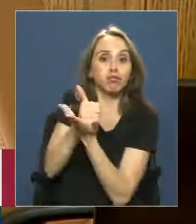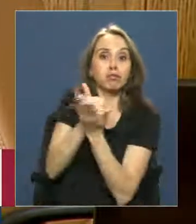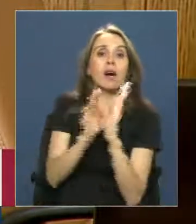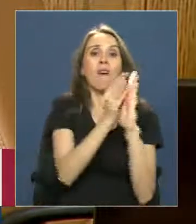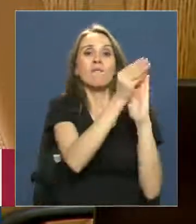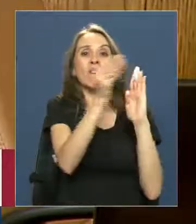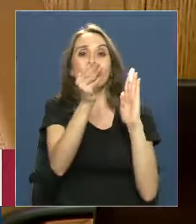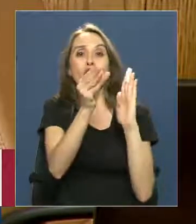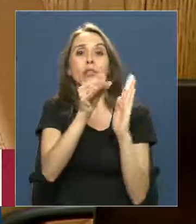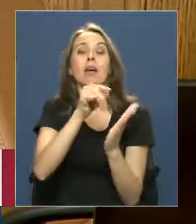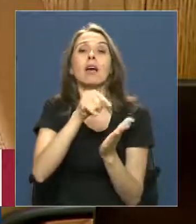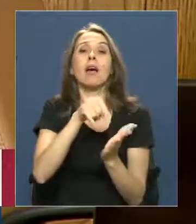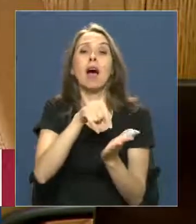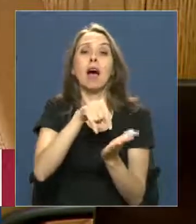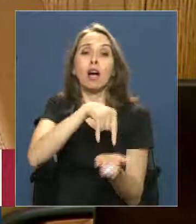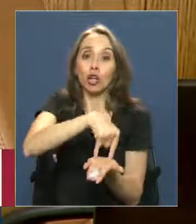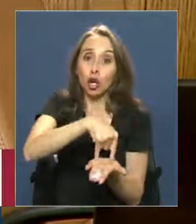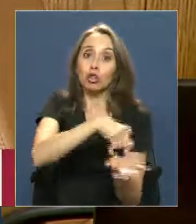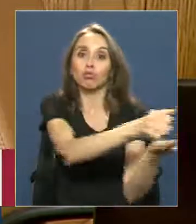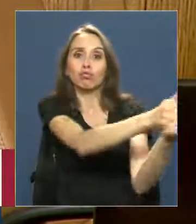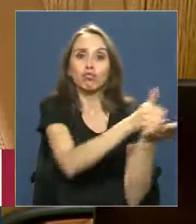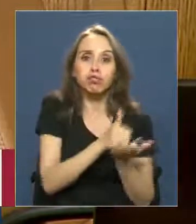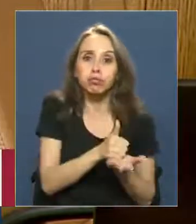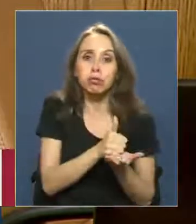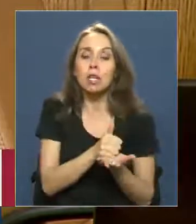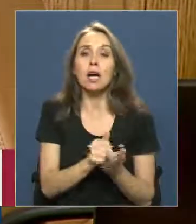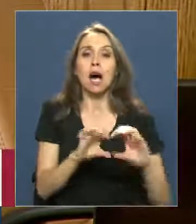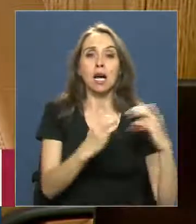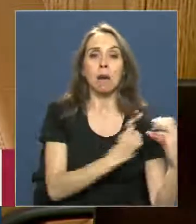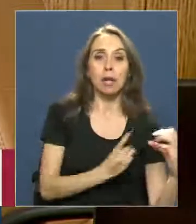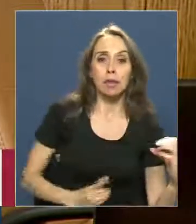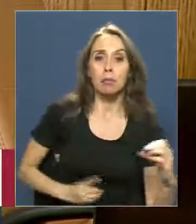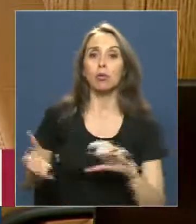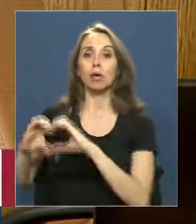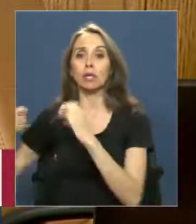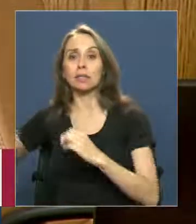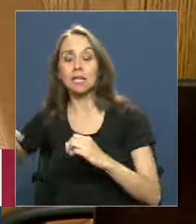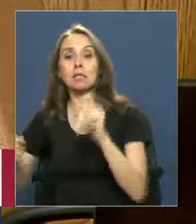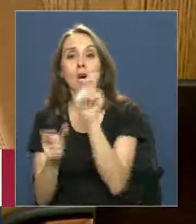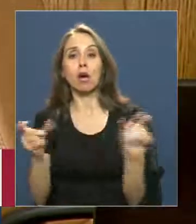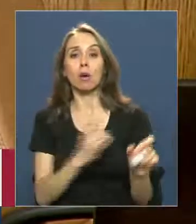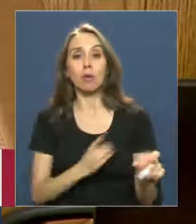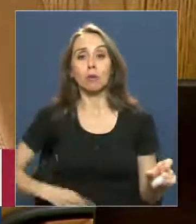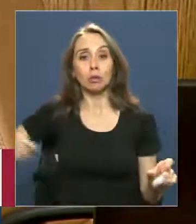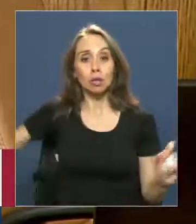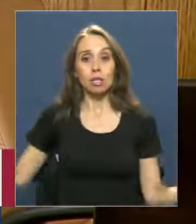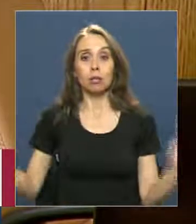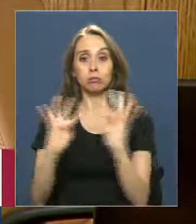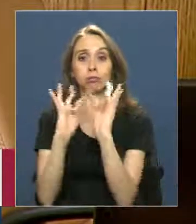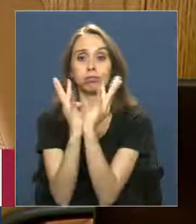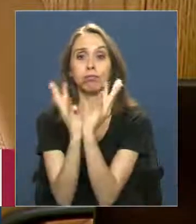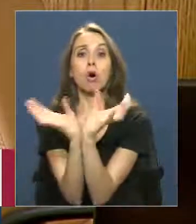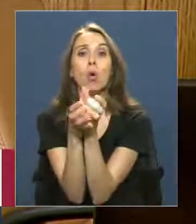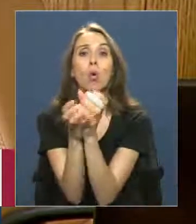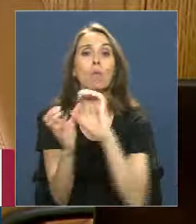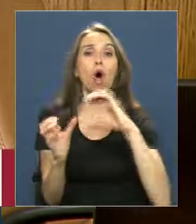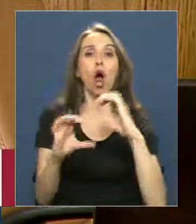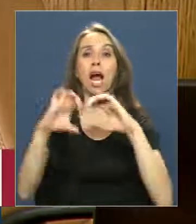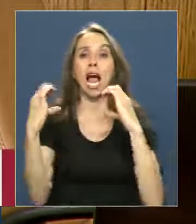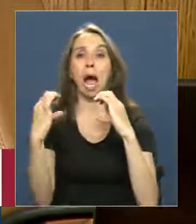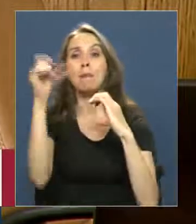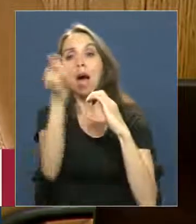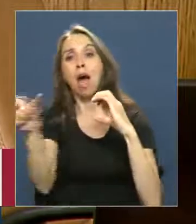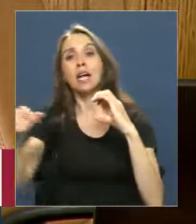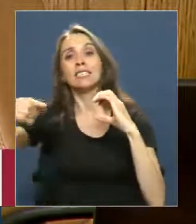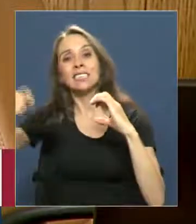biblioteca de nuestro Congreso, de ambas cámaras y sobre todo, insisto, de los parlamentarios que forman parte de este Grupo Bicameral de Transparencia, tanto